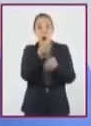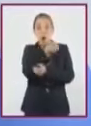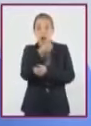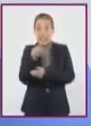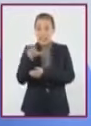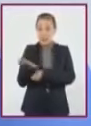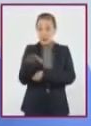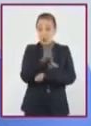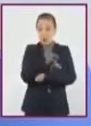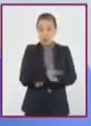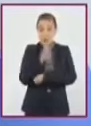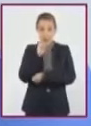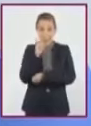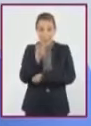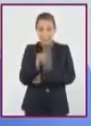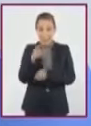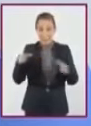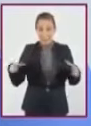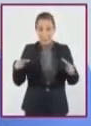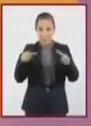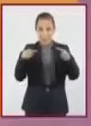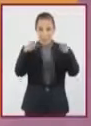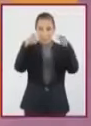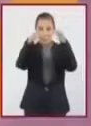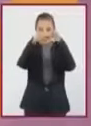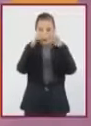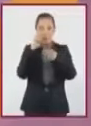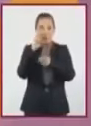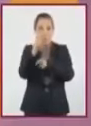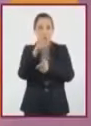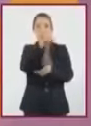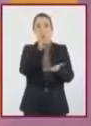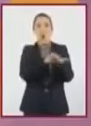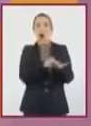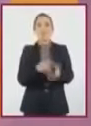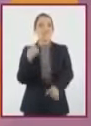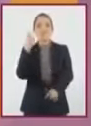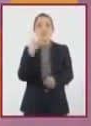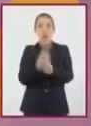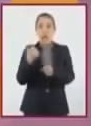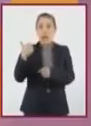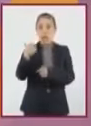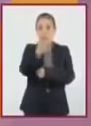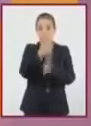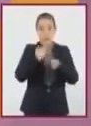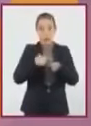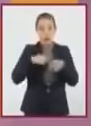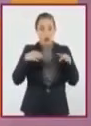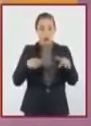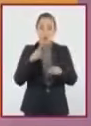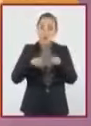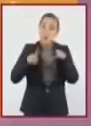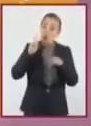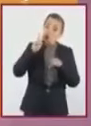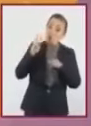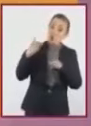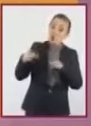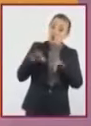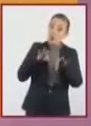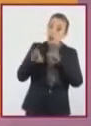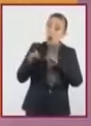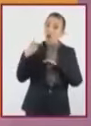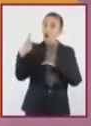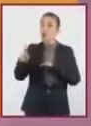se representa en la siguiente pirámide, donde el lugar que ocupaba cada persona dependía de las funciones